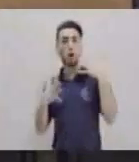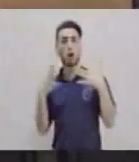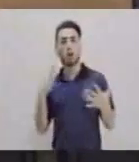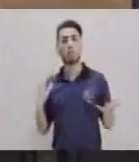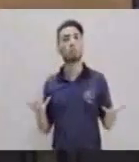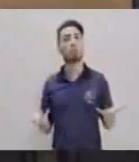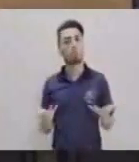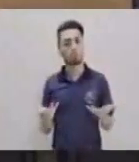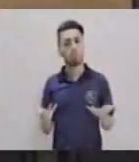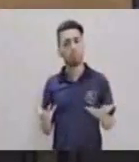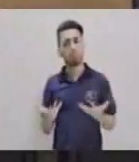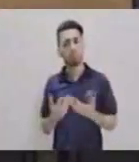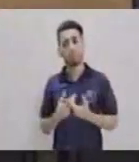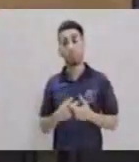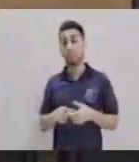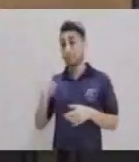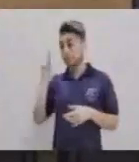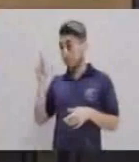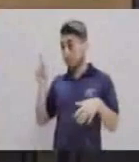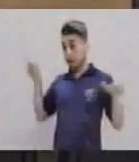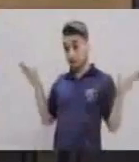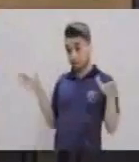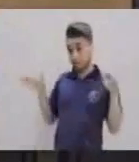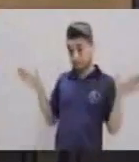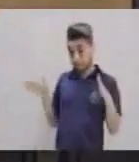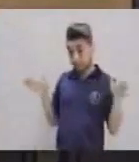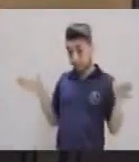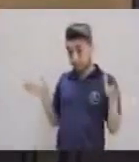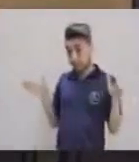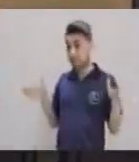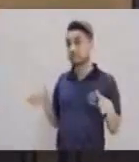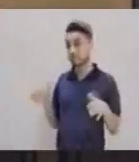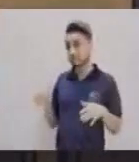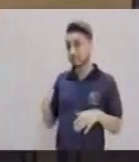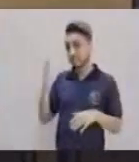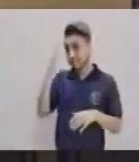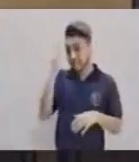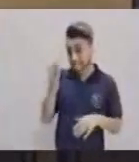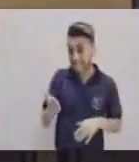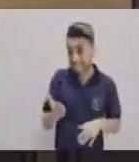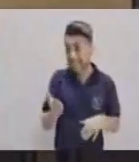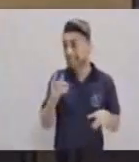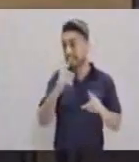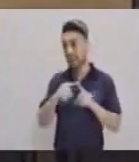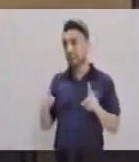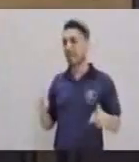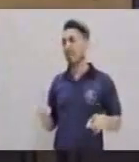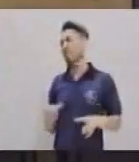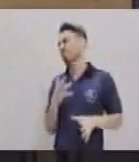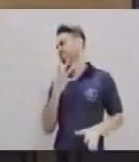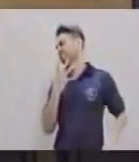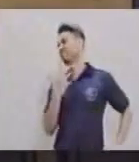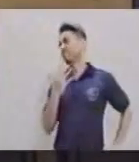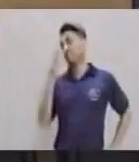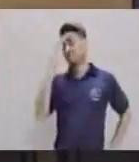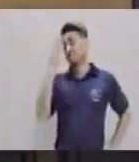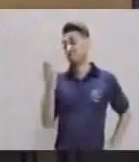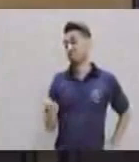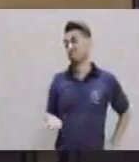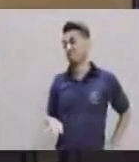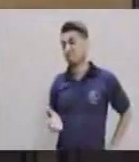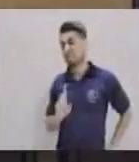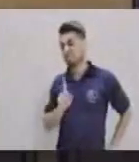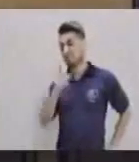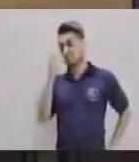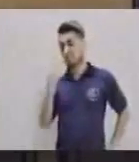color? Cuando esta ave fue creada, saludaba, pero lo hacía de mala gana. No